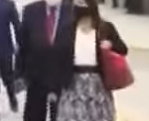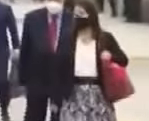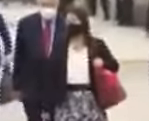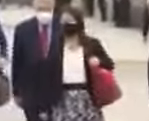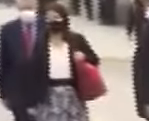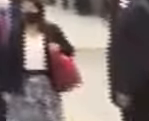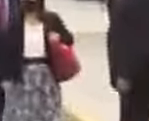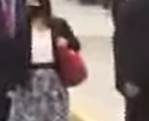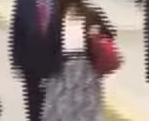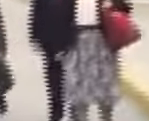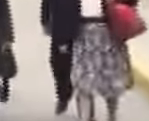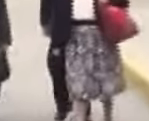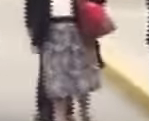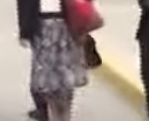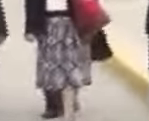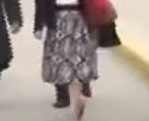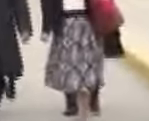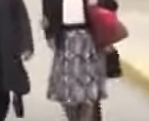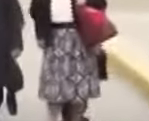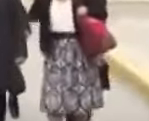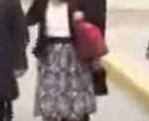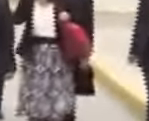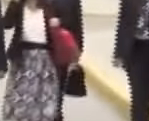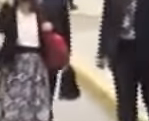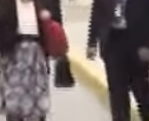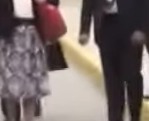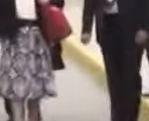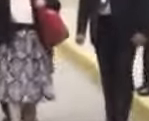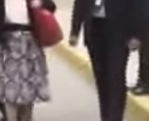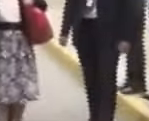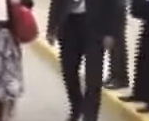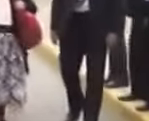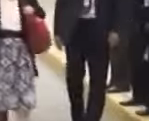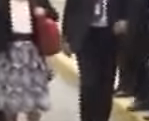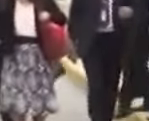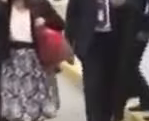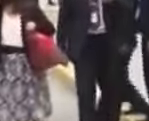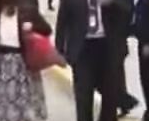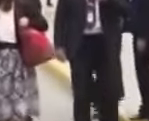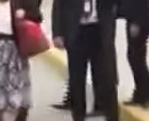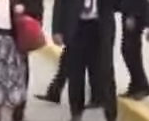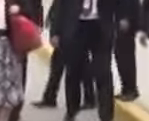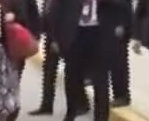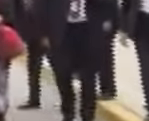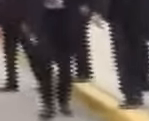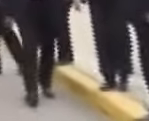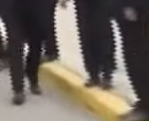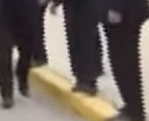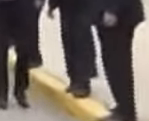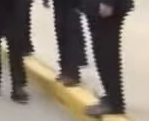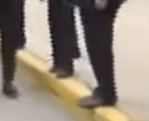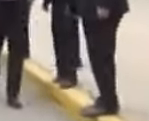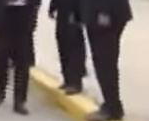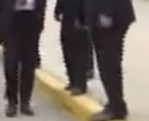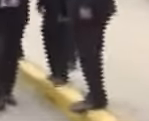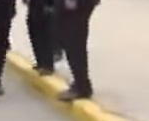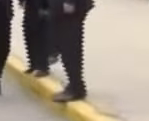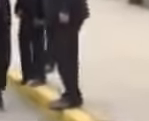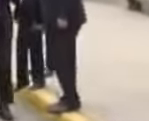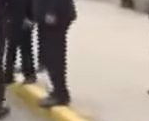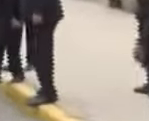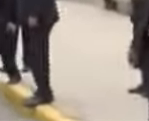el gabinete camina por el jirón Junín. La Plaza de Armas, por cierto, está con libre